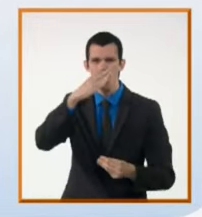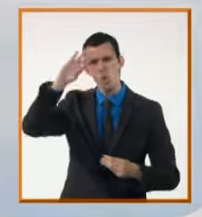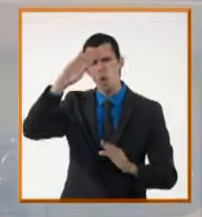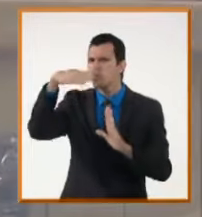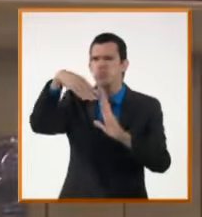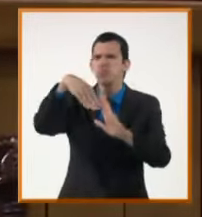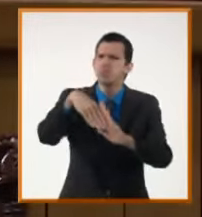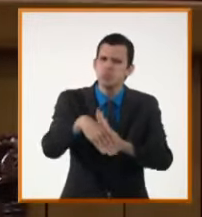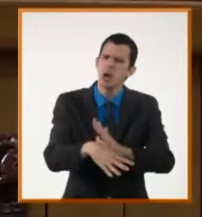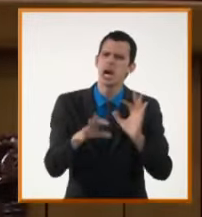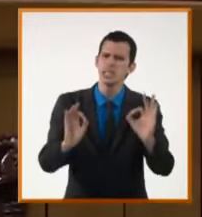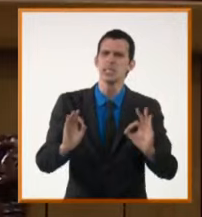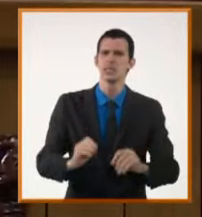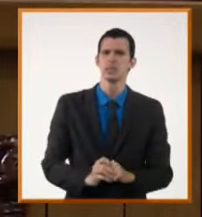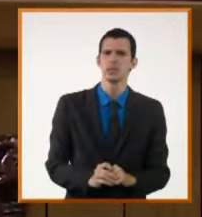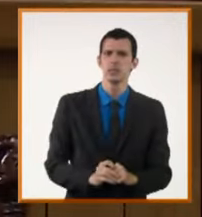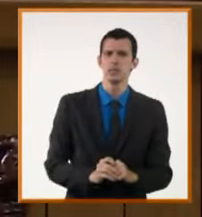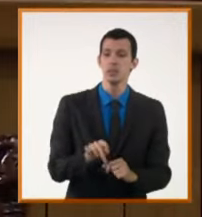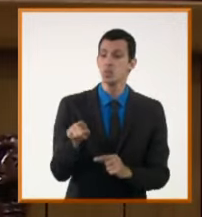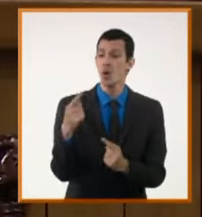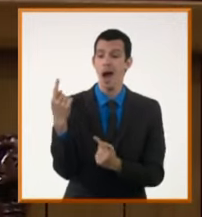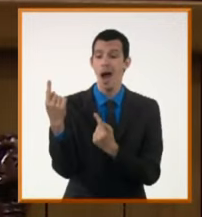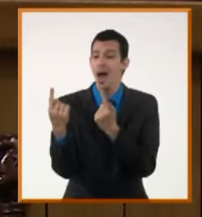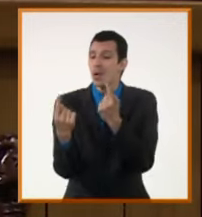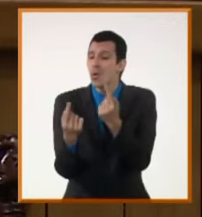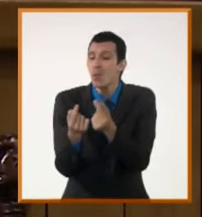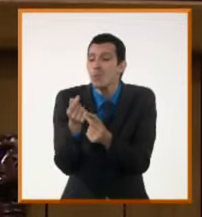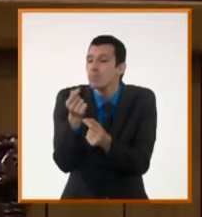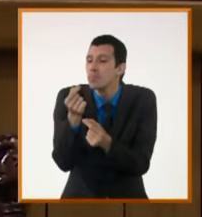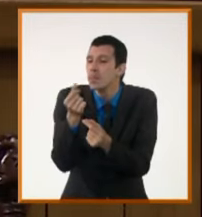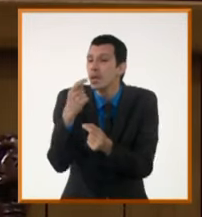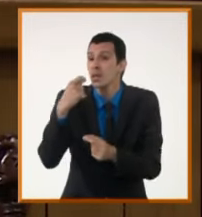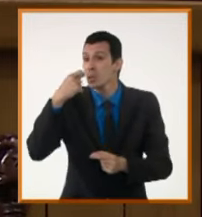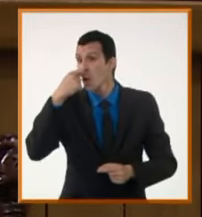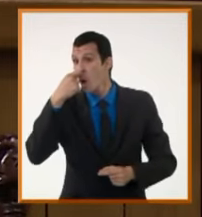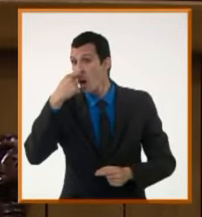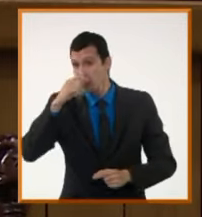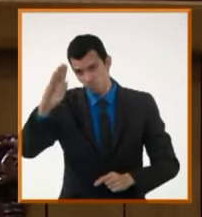el que entre en ese despreciable mundo. Por otra